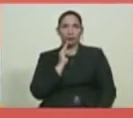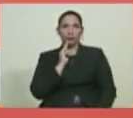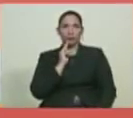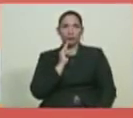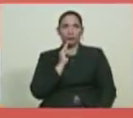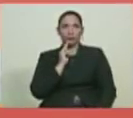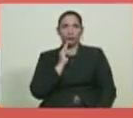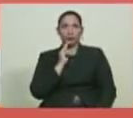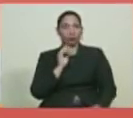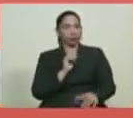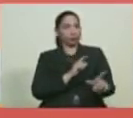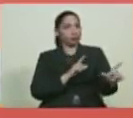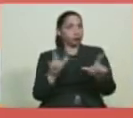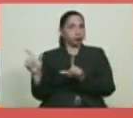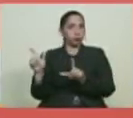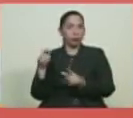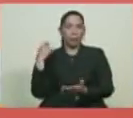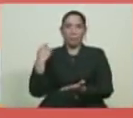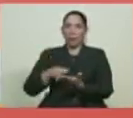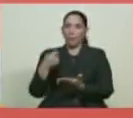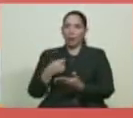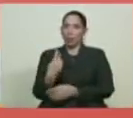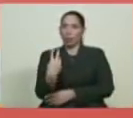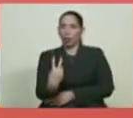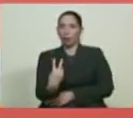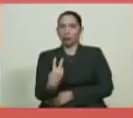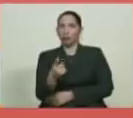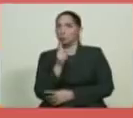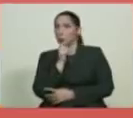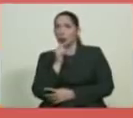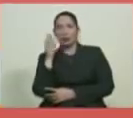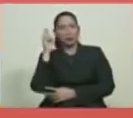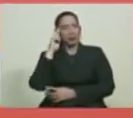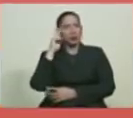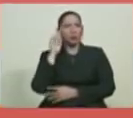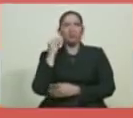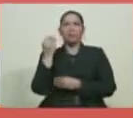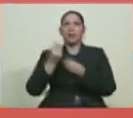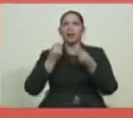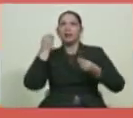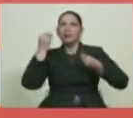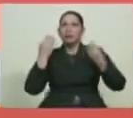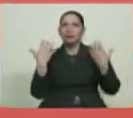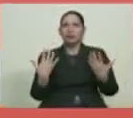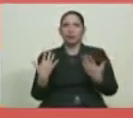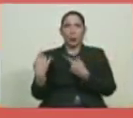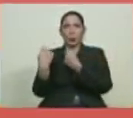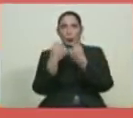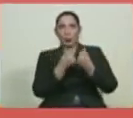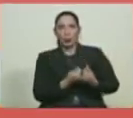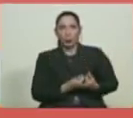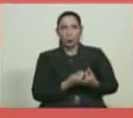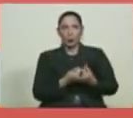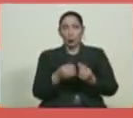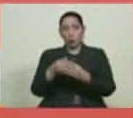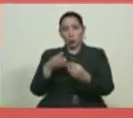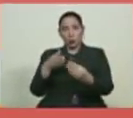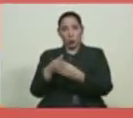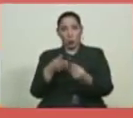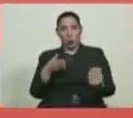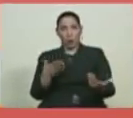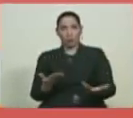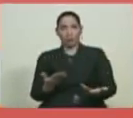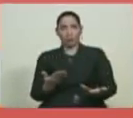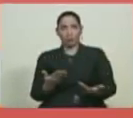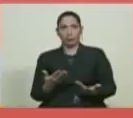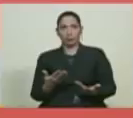tenido 2 subastas. No hay ninguna razón para pensar que el precio de la divisa en el DICOM no